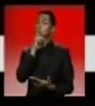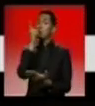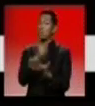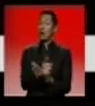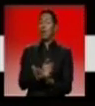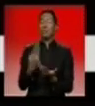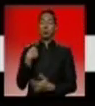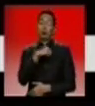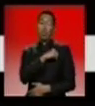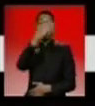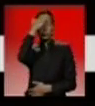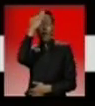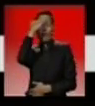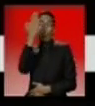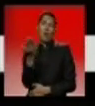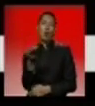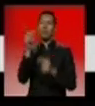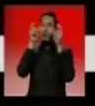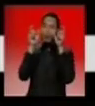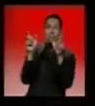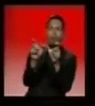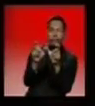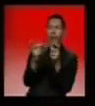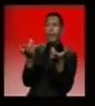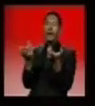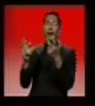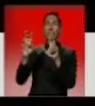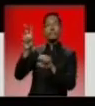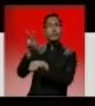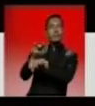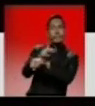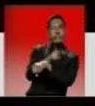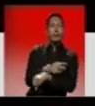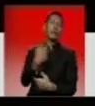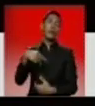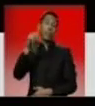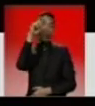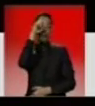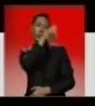fiscal iba a ser fuerte. Seguimos con nuestros proyectos hidroeléctricos.